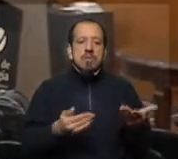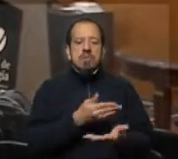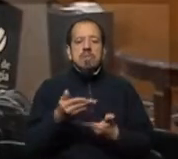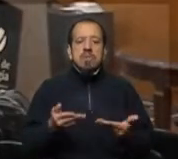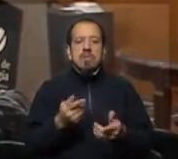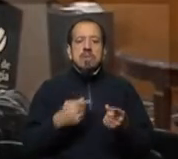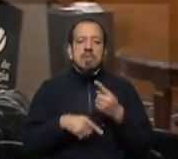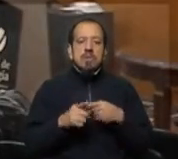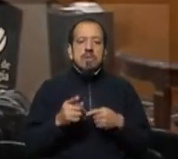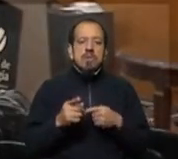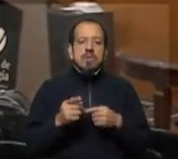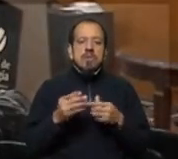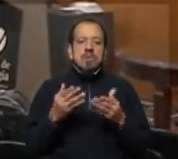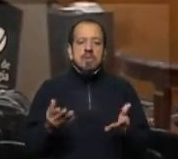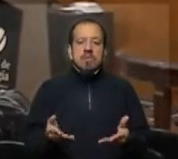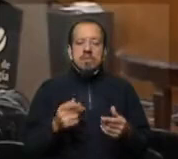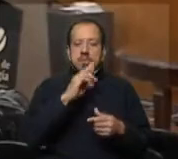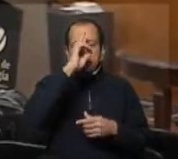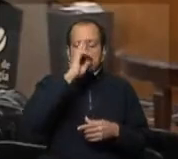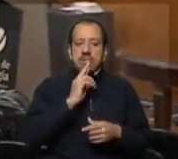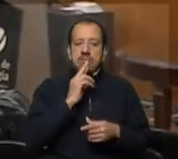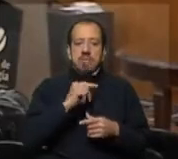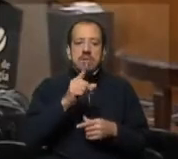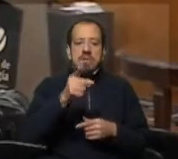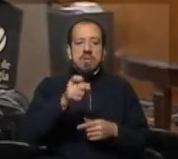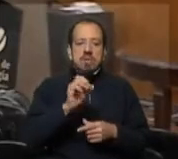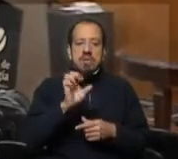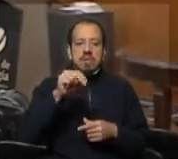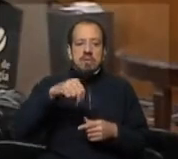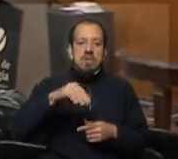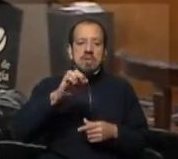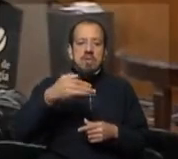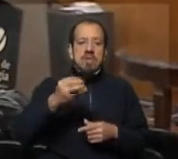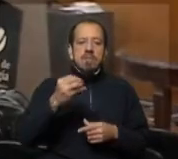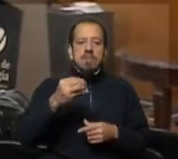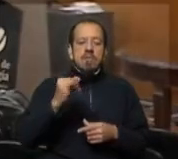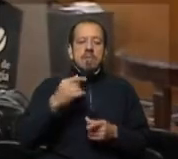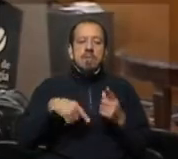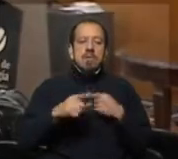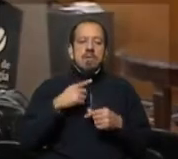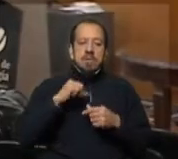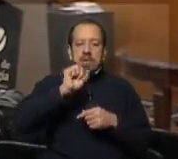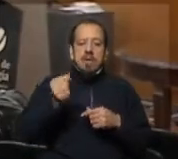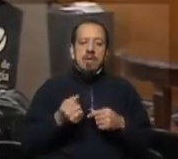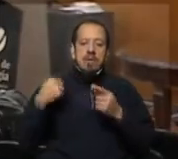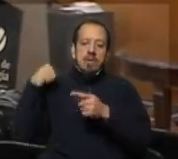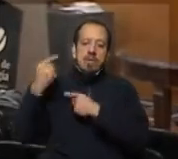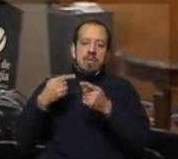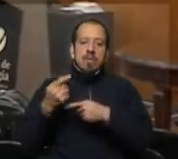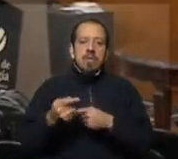escolar, es esto del cruce entre racismo y xenofobia, donde muchas personas afrodescendientes y a la vez en condición de